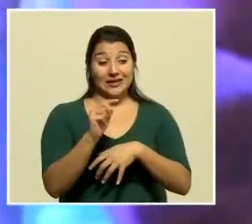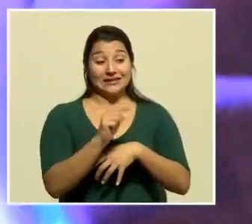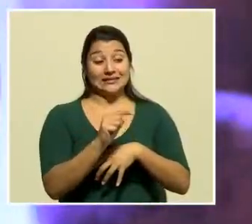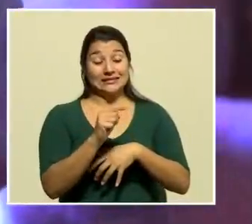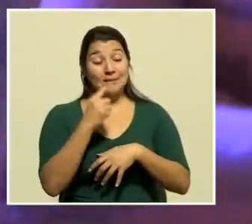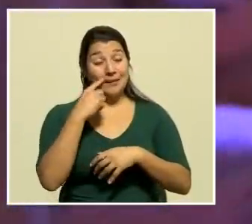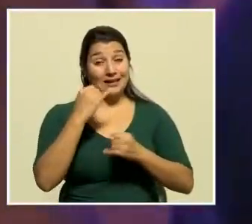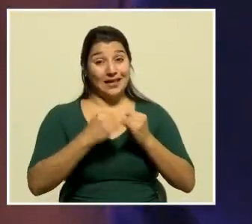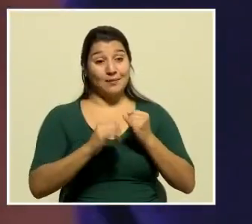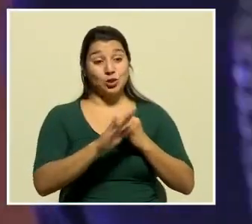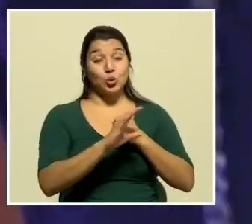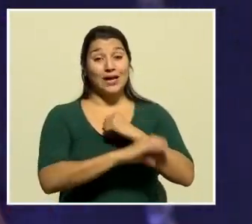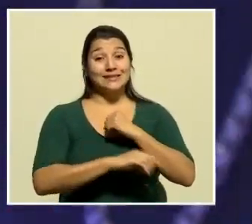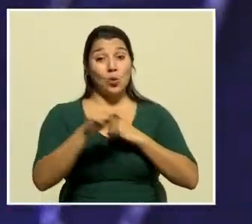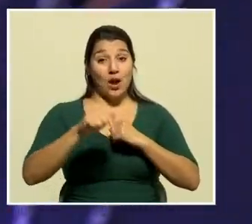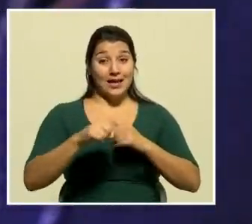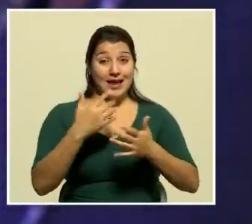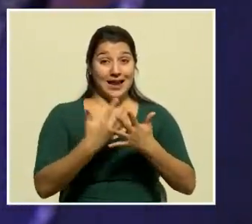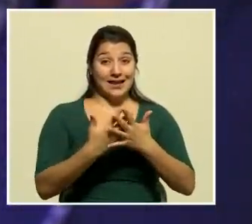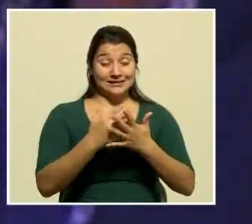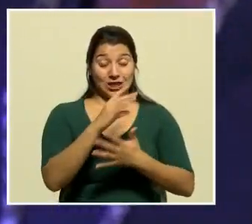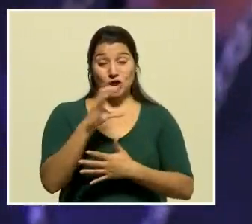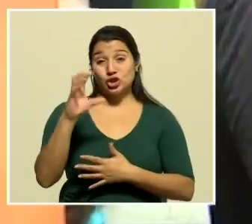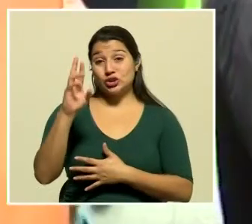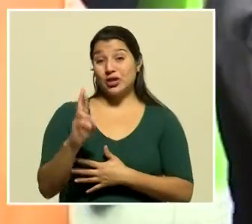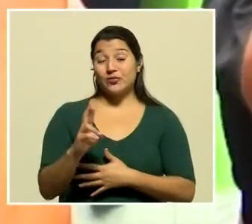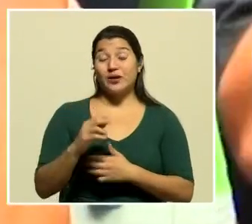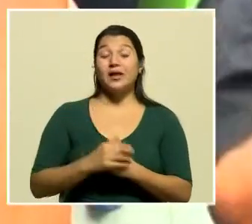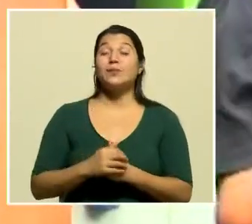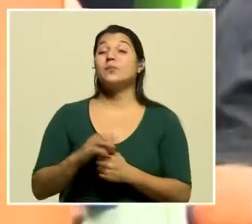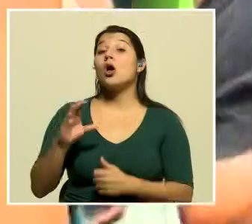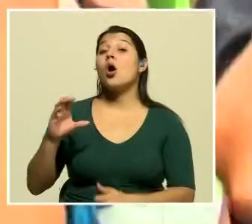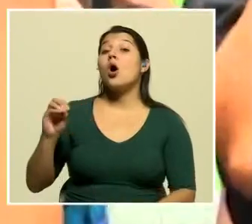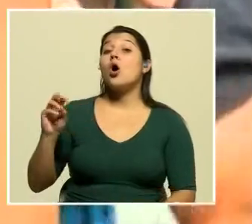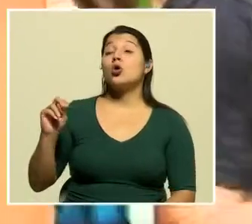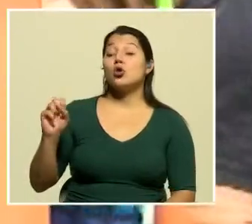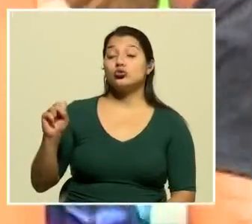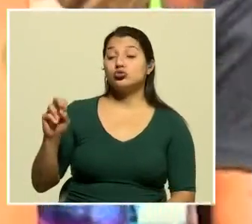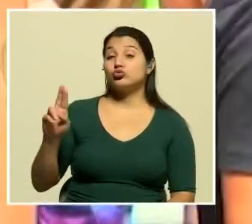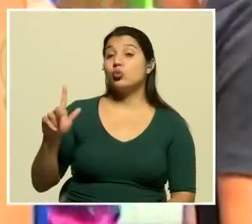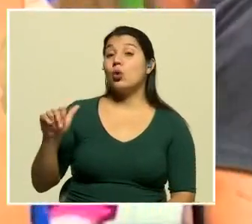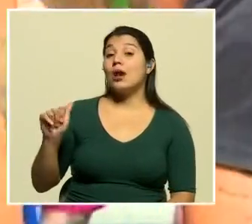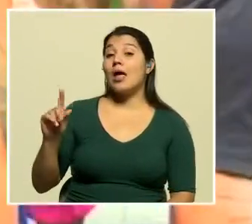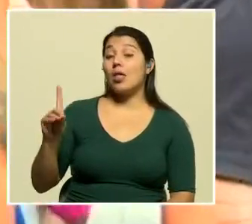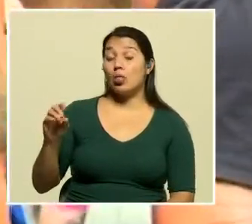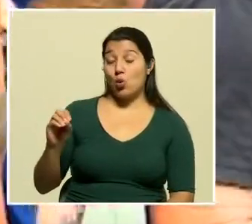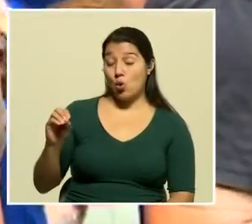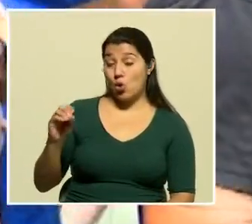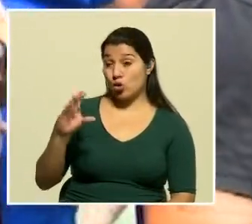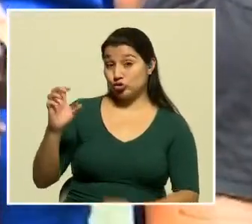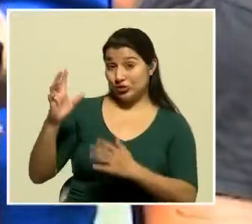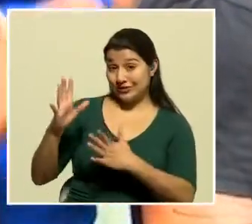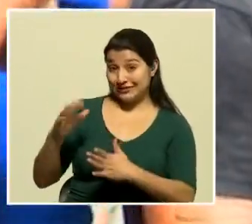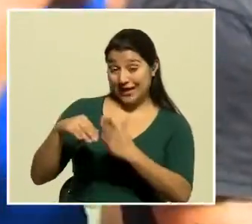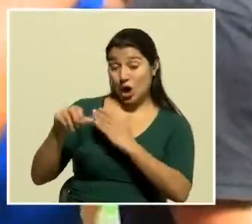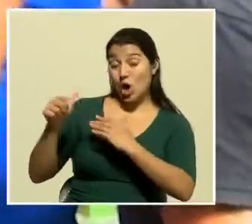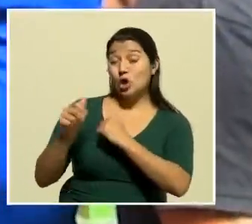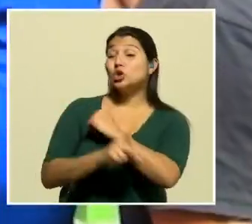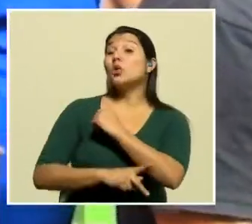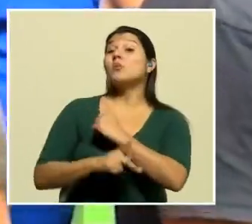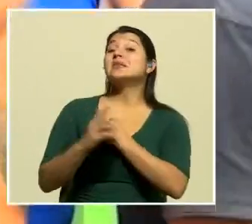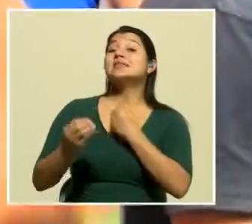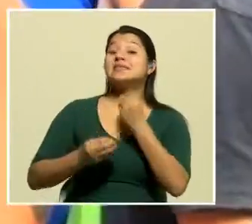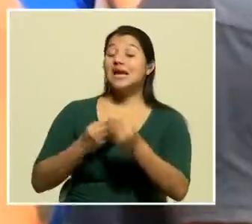cárceles nacionales. Los consulados de Costa Rica en otros países realizan normalmente la gestión